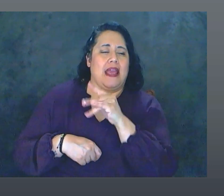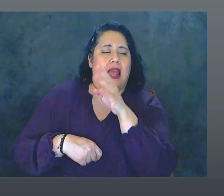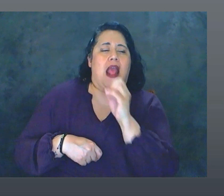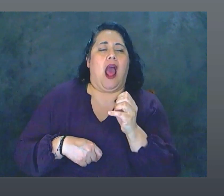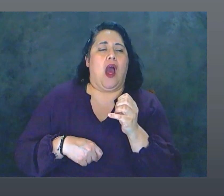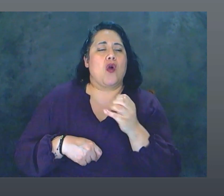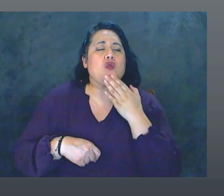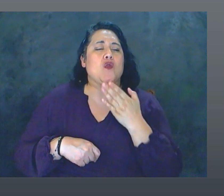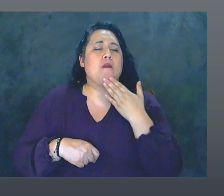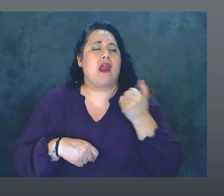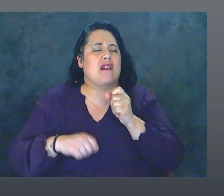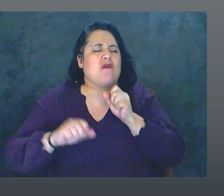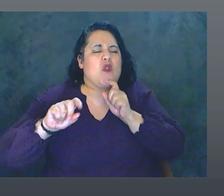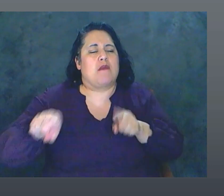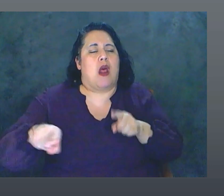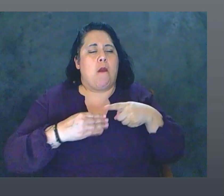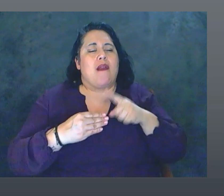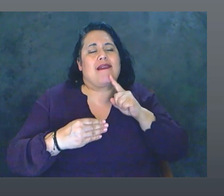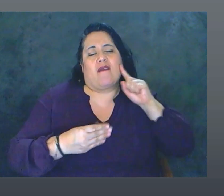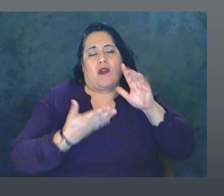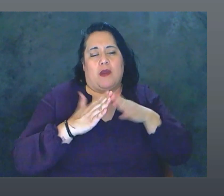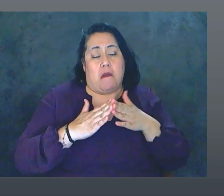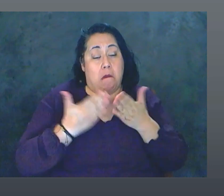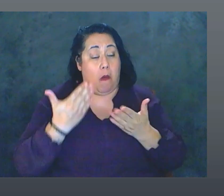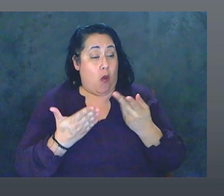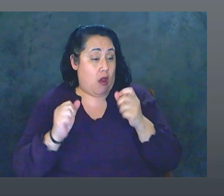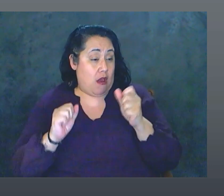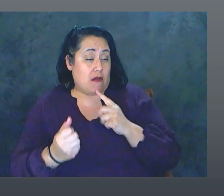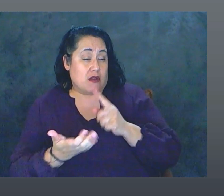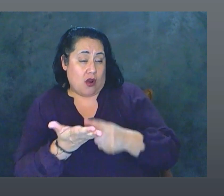de la comunidad sorda. Quizás podemos